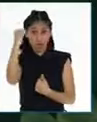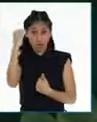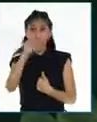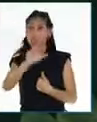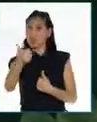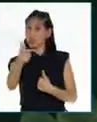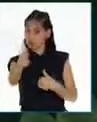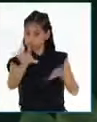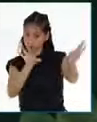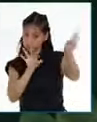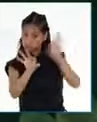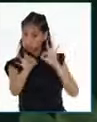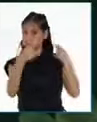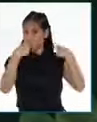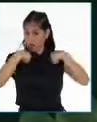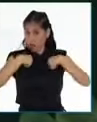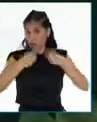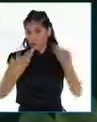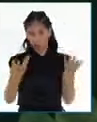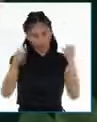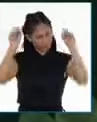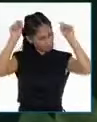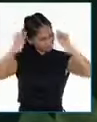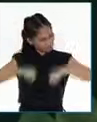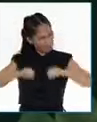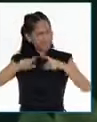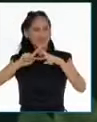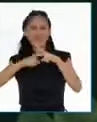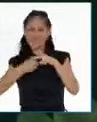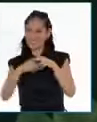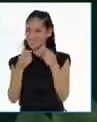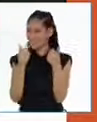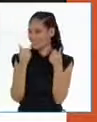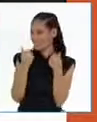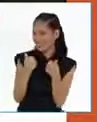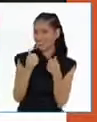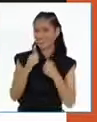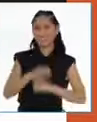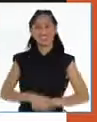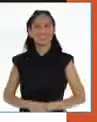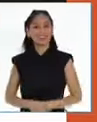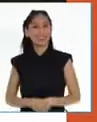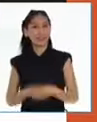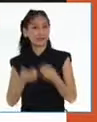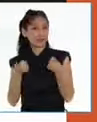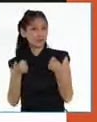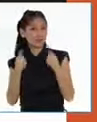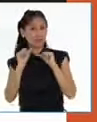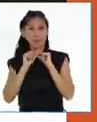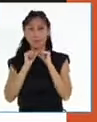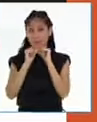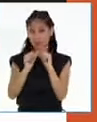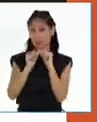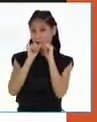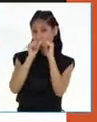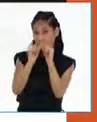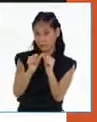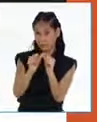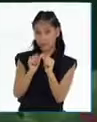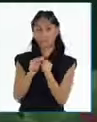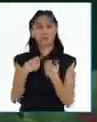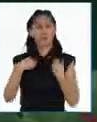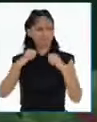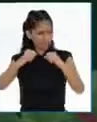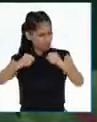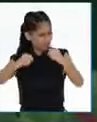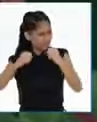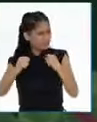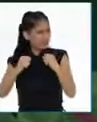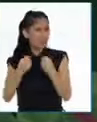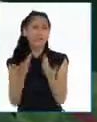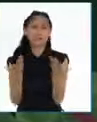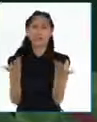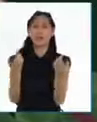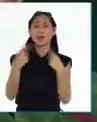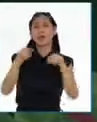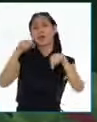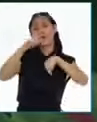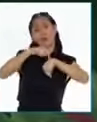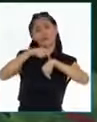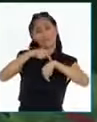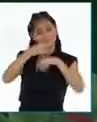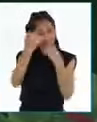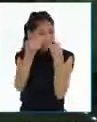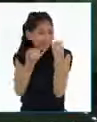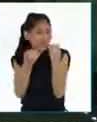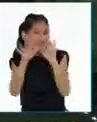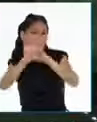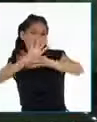Hemos empezado con Pía Derecho para resolver el reto de la semana. Ahora que sigue, todavía nos queda mucha energía. Lamentablemente ya llegó la hora